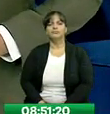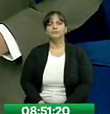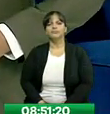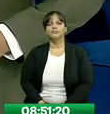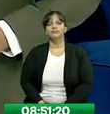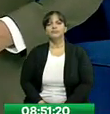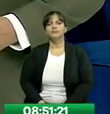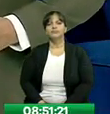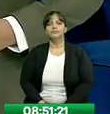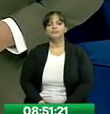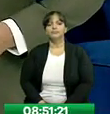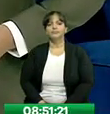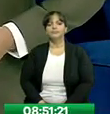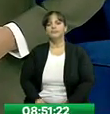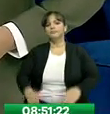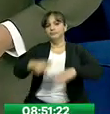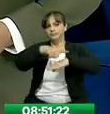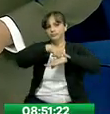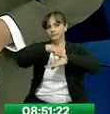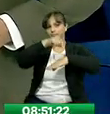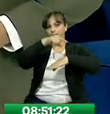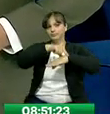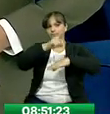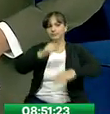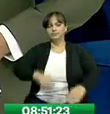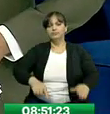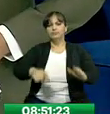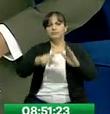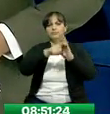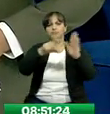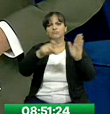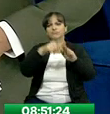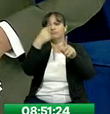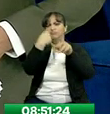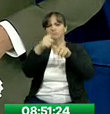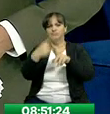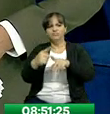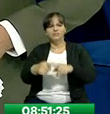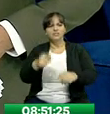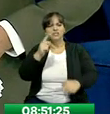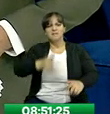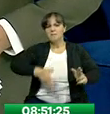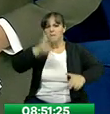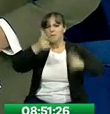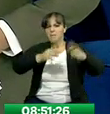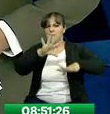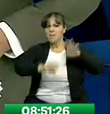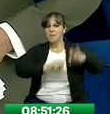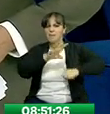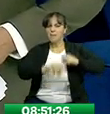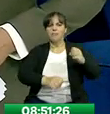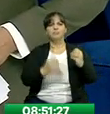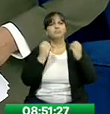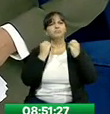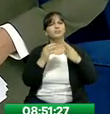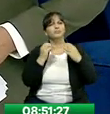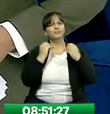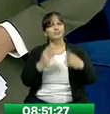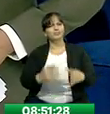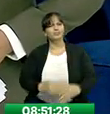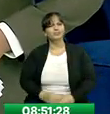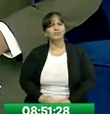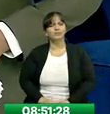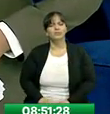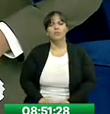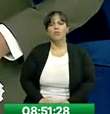el cantón quevedo provincia de los ríos en los últimos días varios establecimientos han sido blancos de la delincuencia sujetos